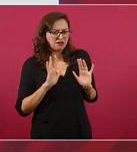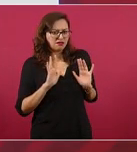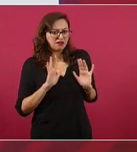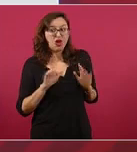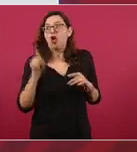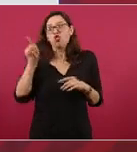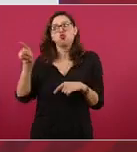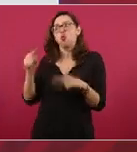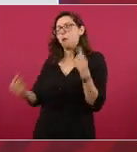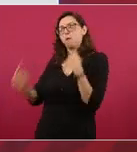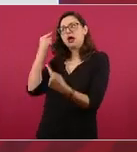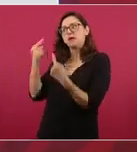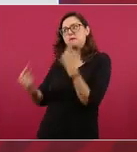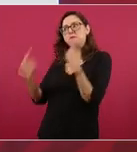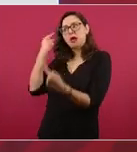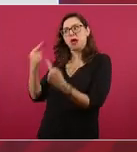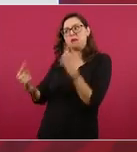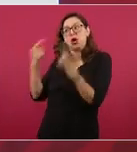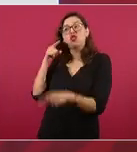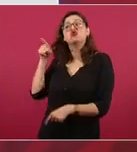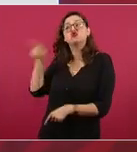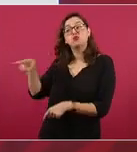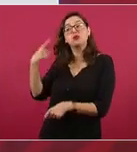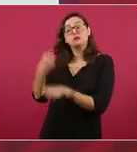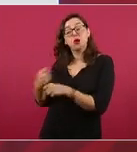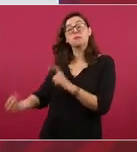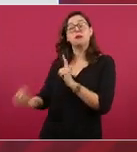Pero tú me insultaste, tú me pegaste primero.